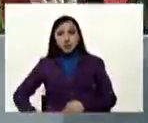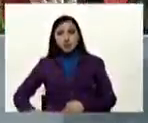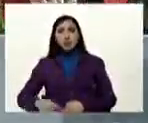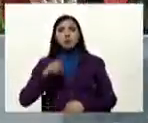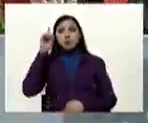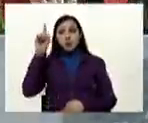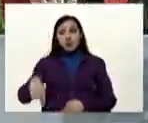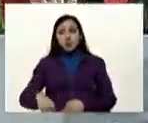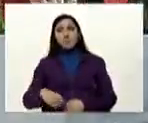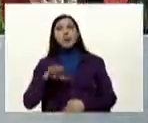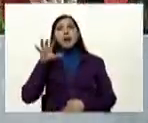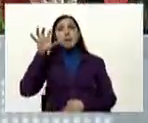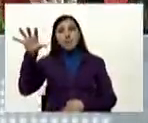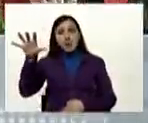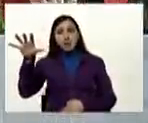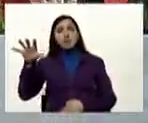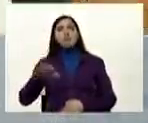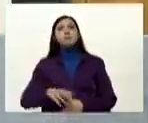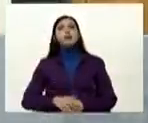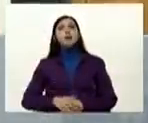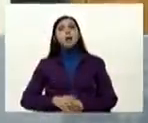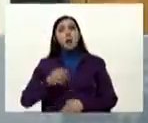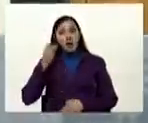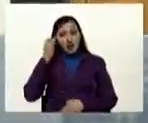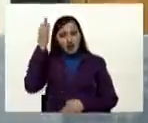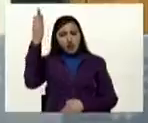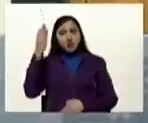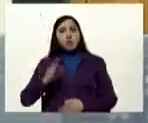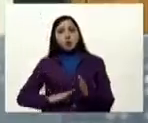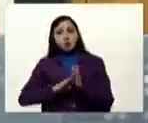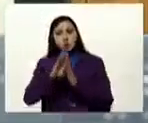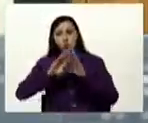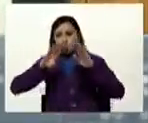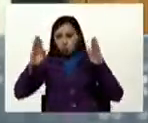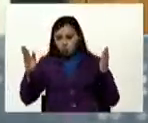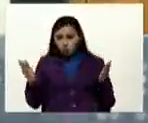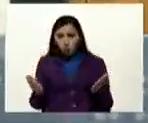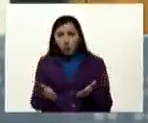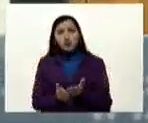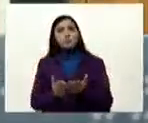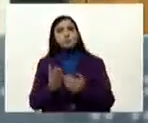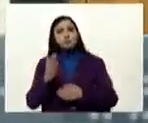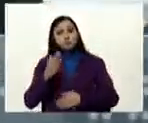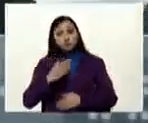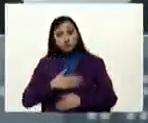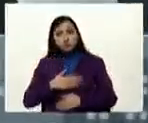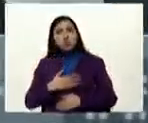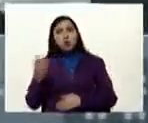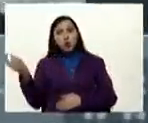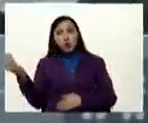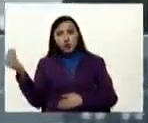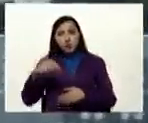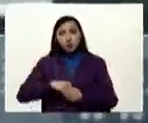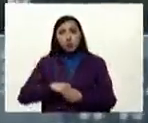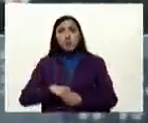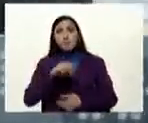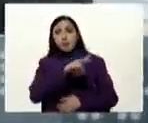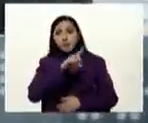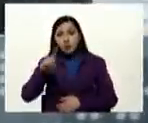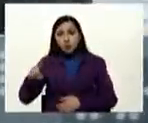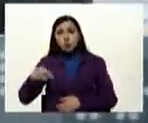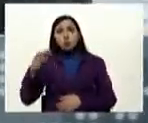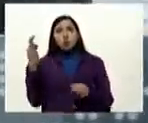República Popular China en la Iniciativa del Desarrollo Global que ha sumado el 21 de